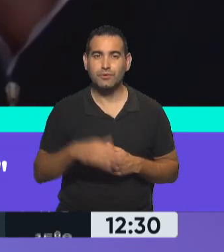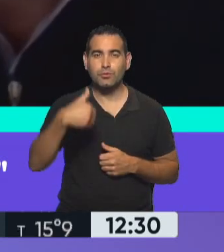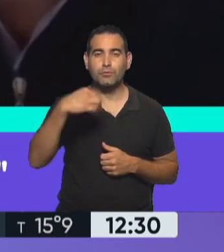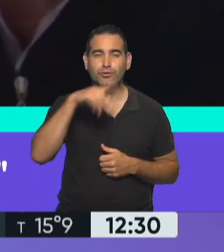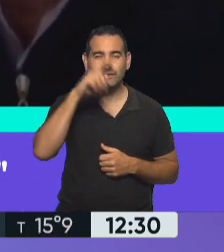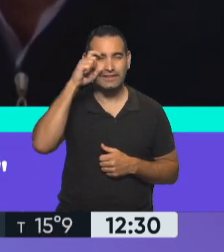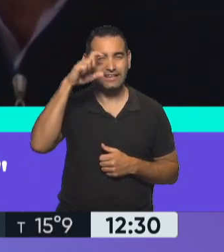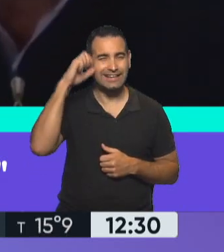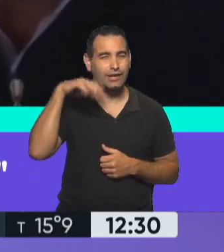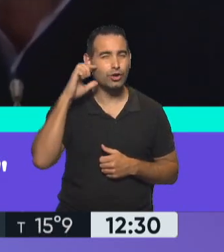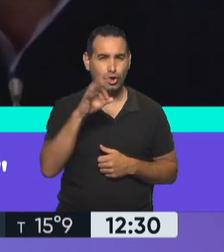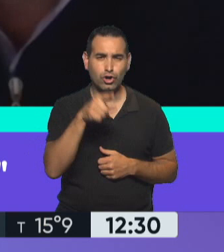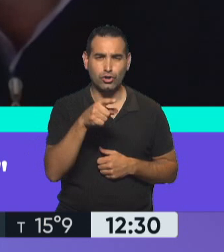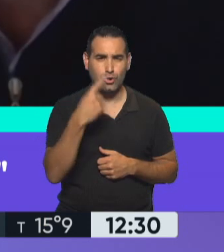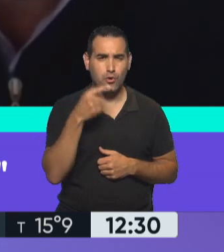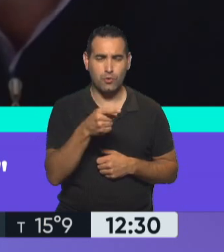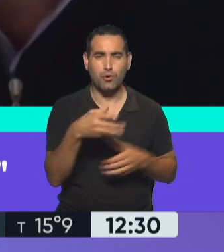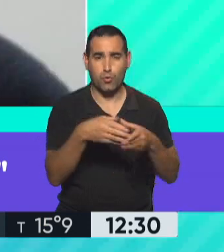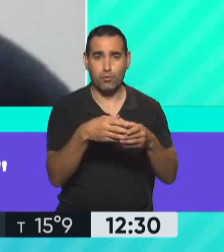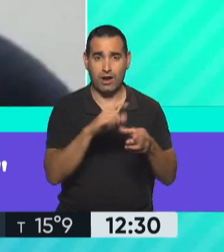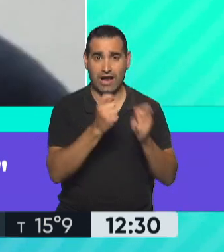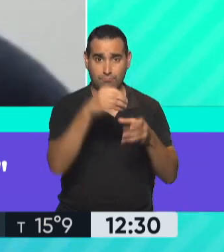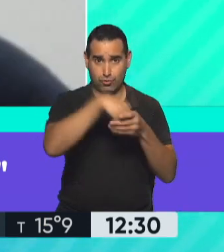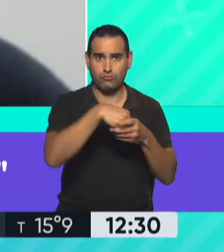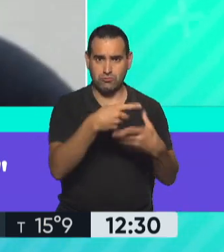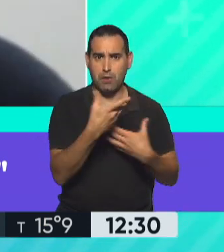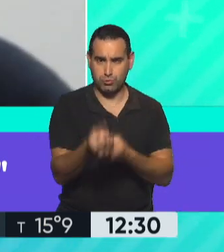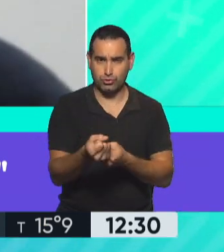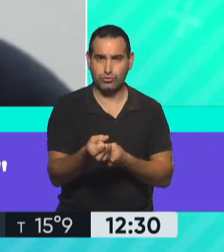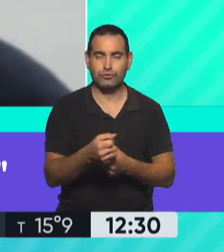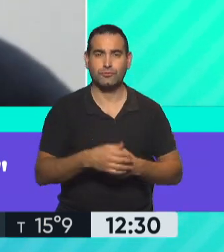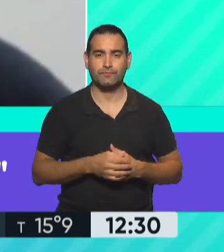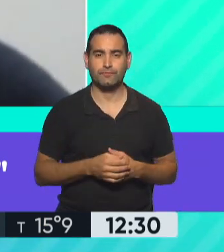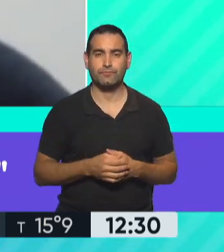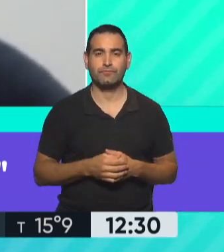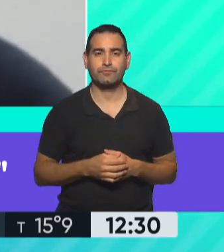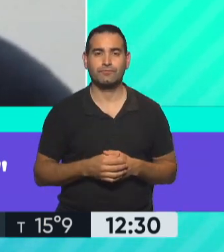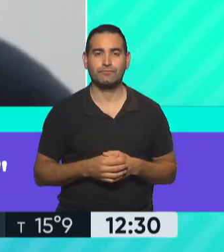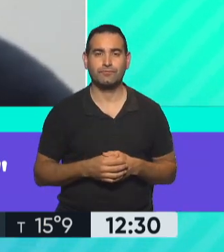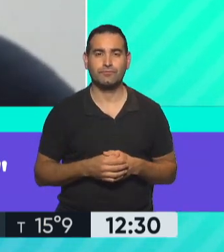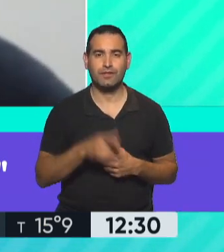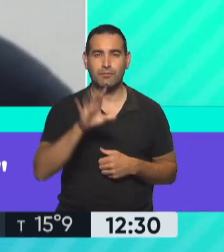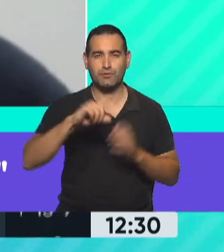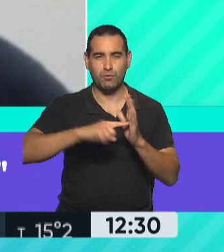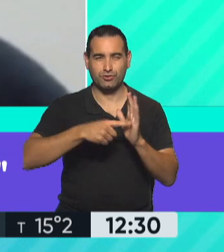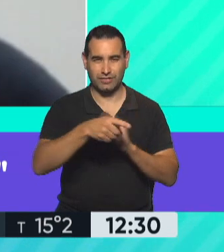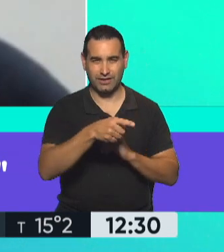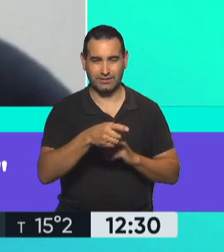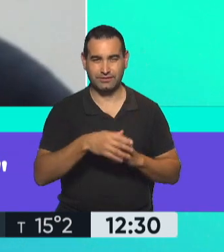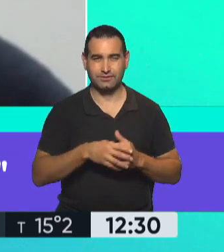Montenegro, alguien que es de Juntos por el Cambio, ¿no? En General Pueyrredón, en la provincia de Buenos Aires, el departamento, digo,